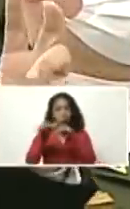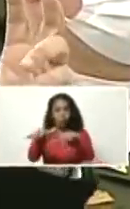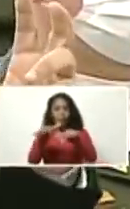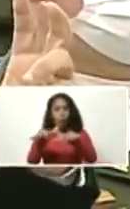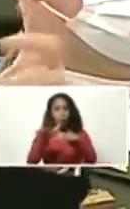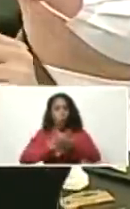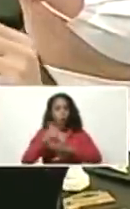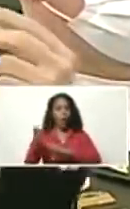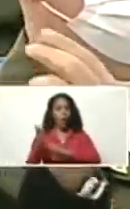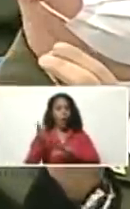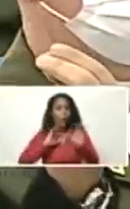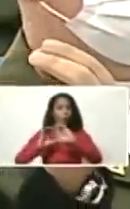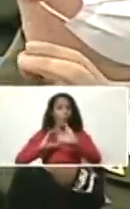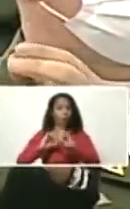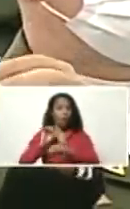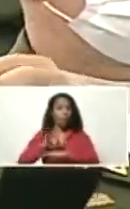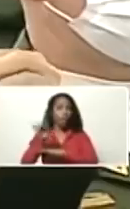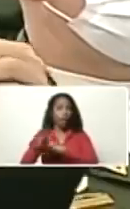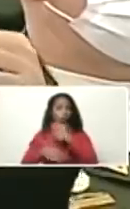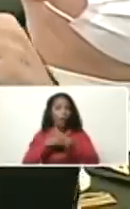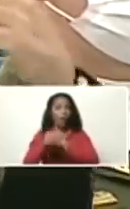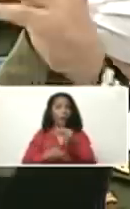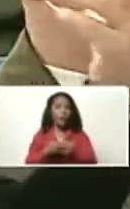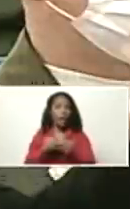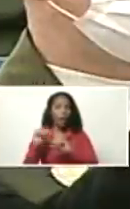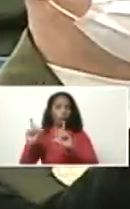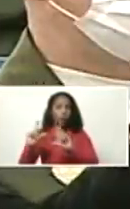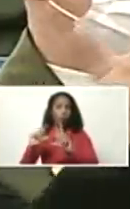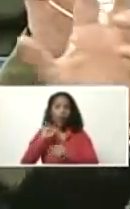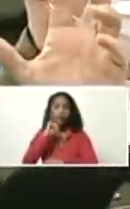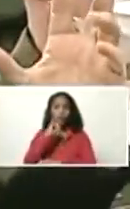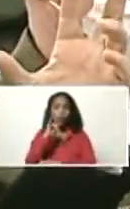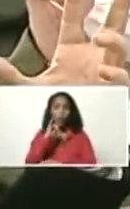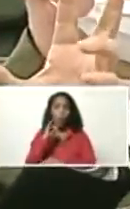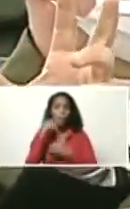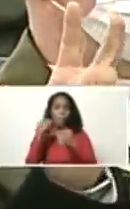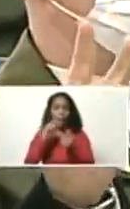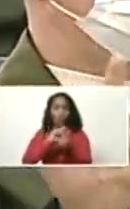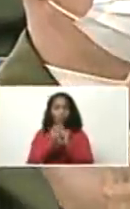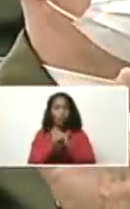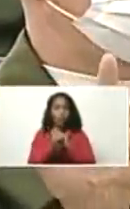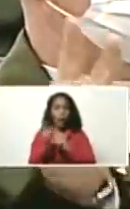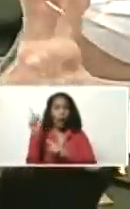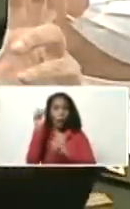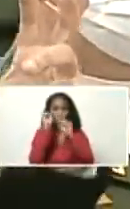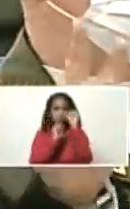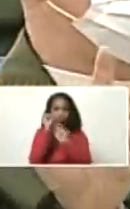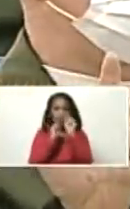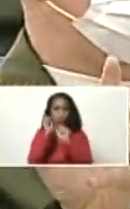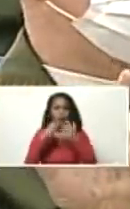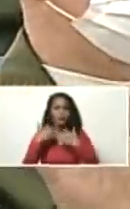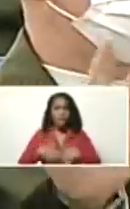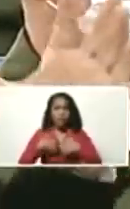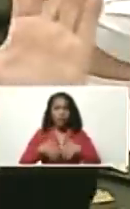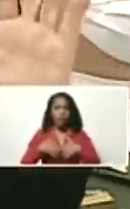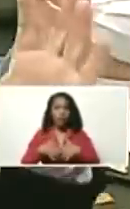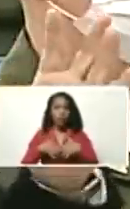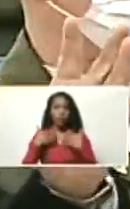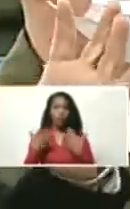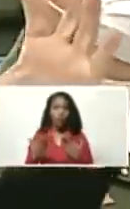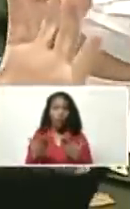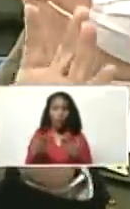los medios dejaron de ser medios para la información, para convertirse en maquinarias de fabricación